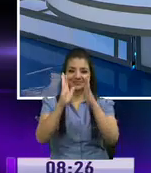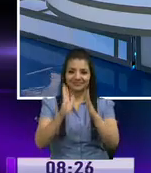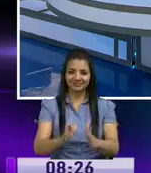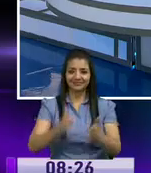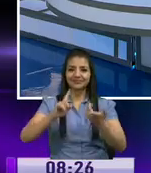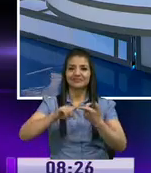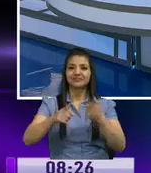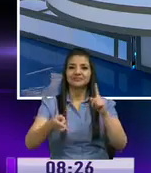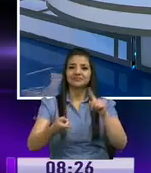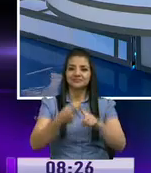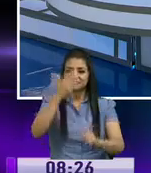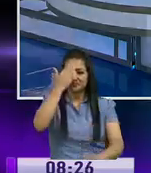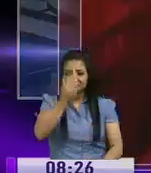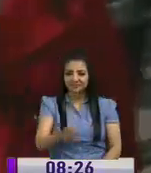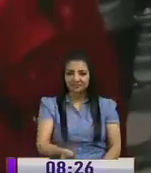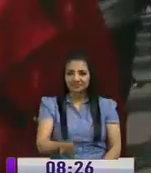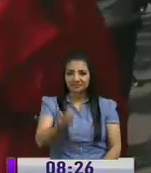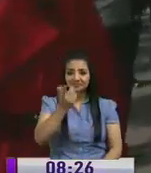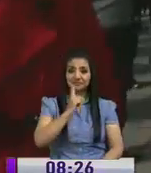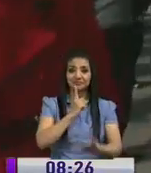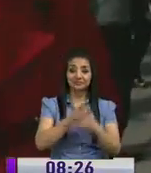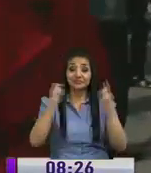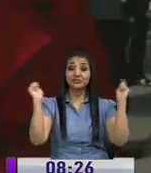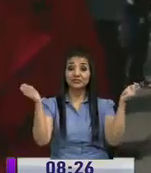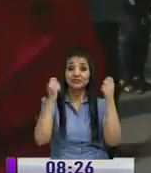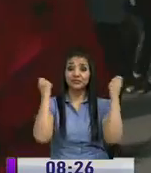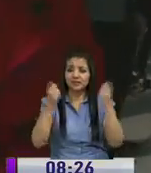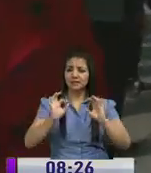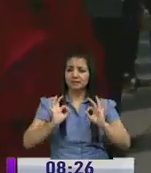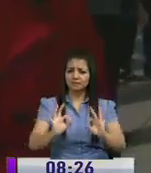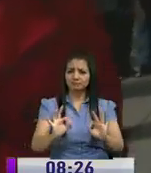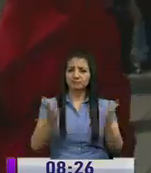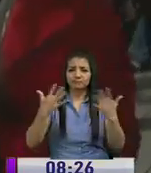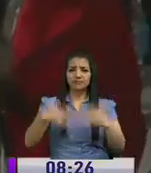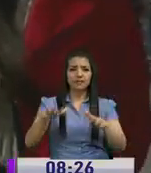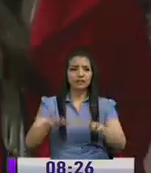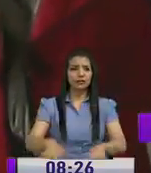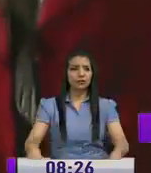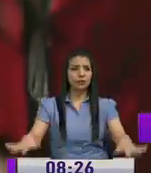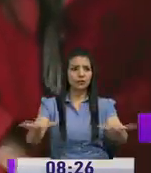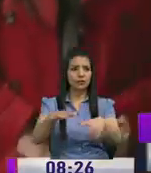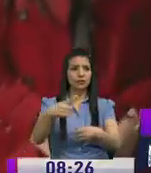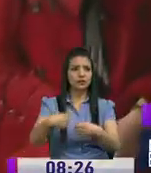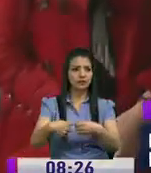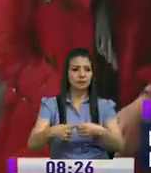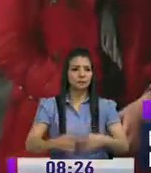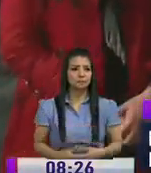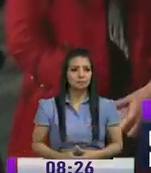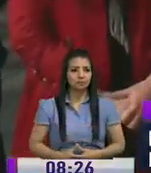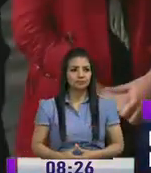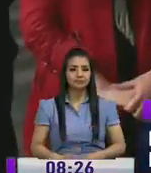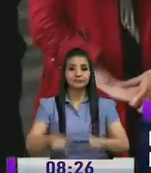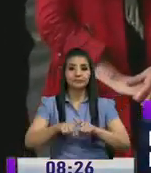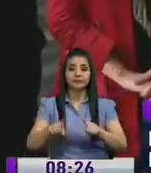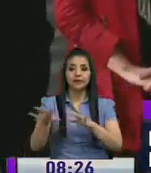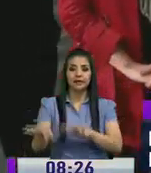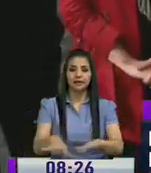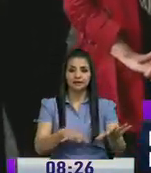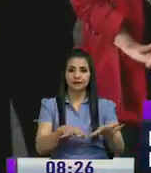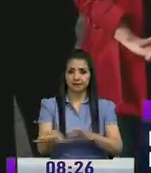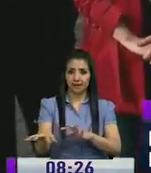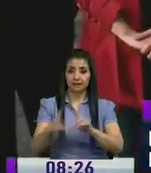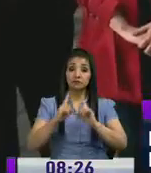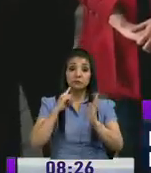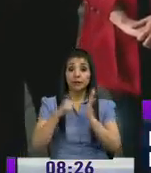un excelente día. Así es, la fiesta ya está encendida en lo largo del Distrito Metropolitano de Quito. Hay varias actividades, una de ellas en